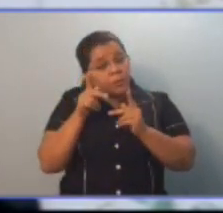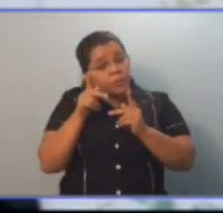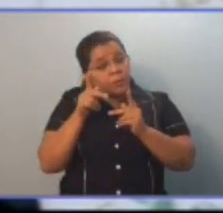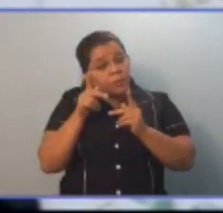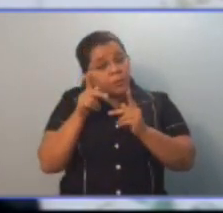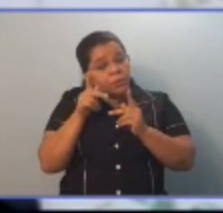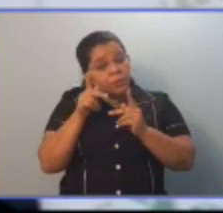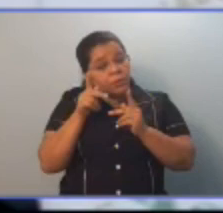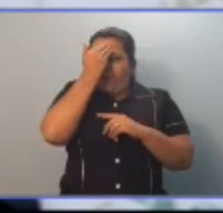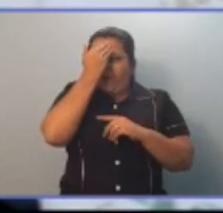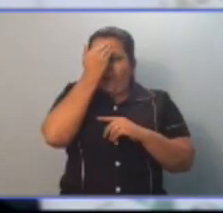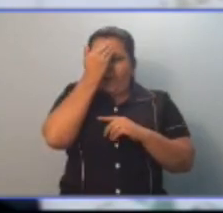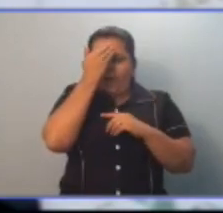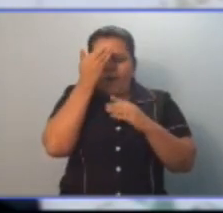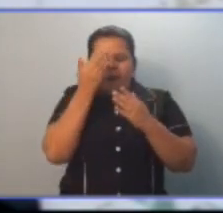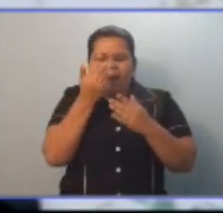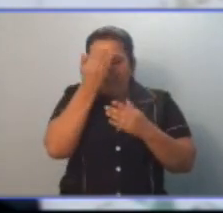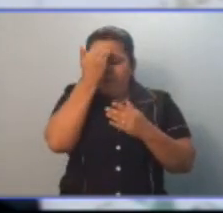muchos